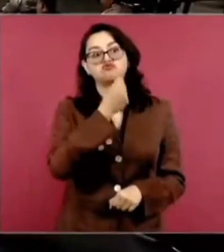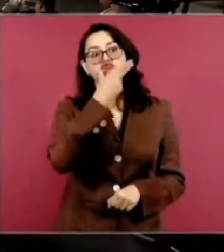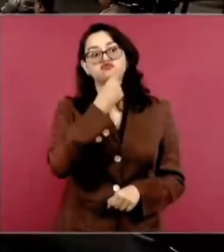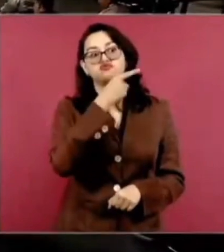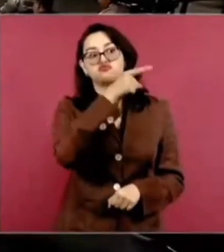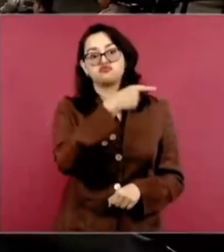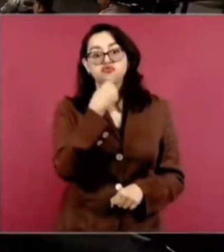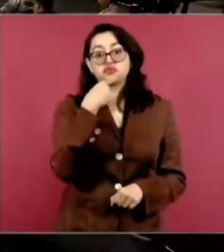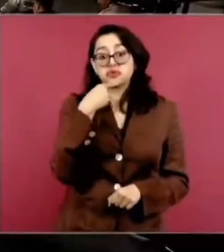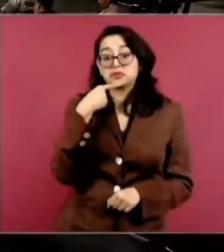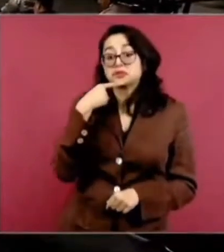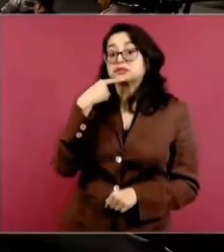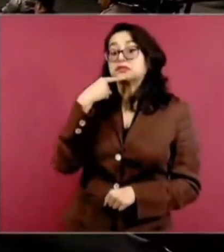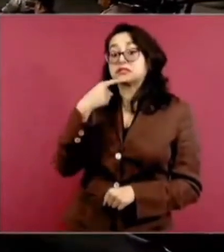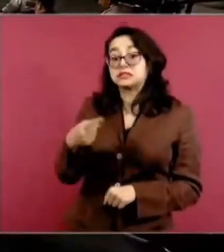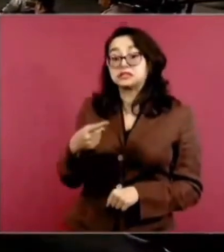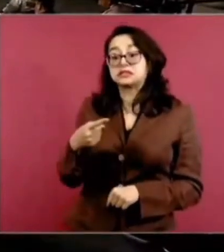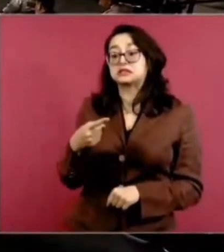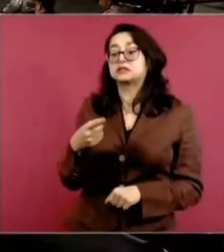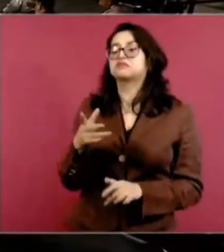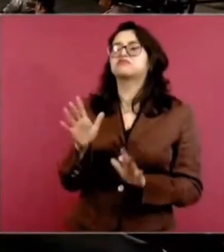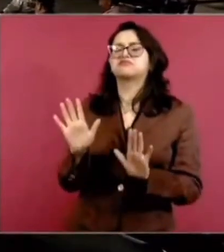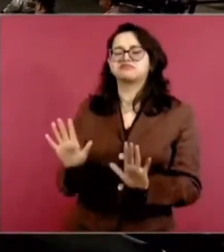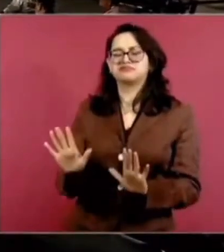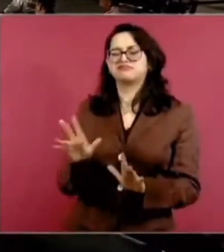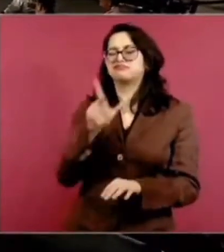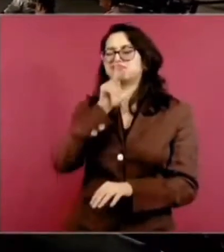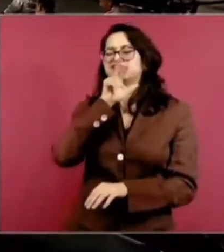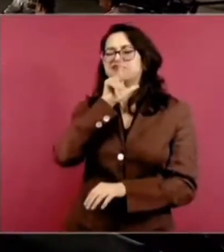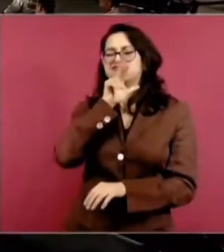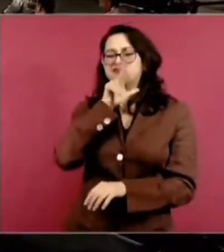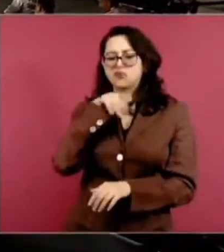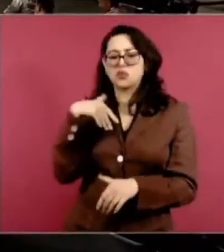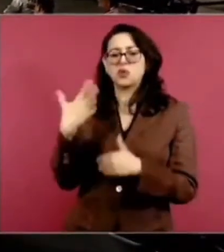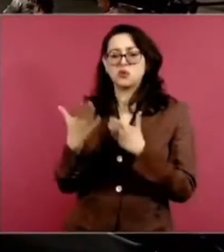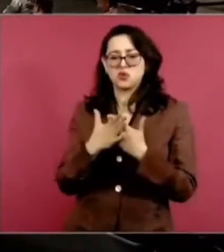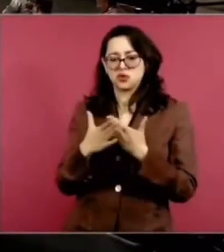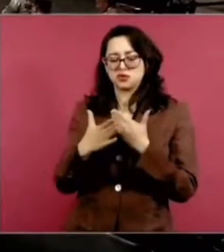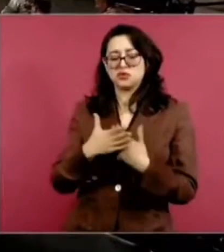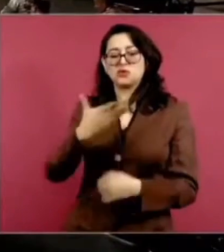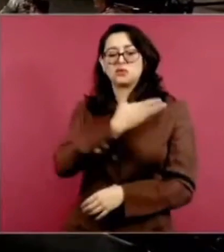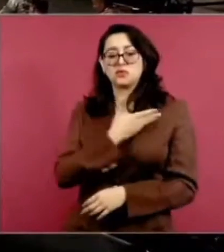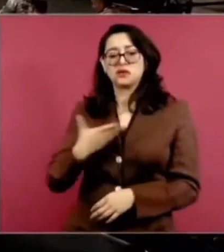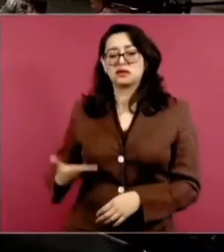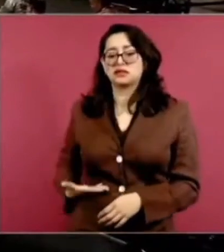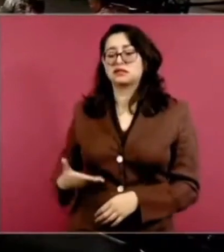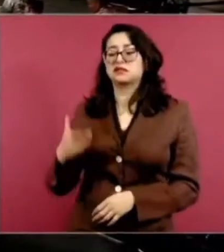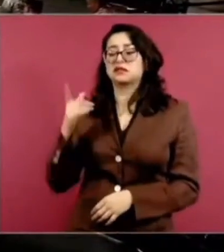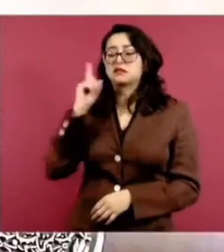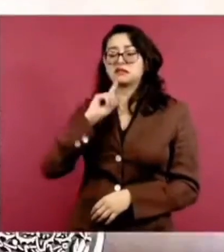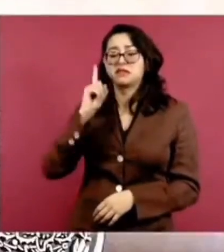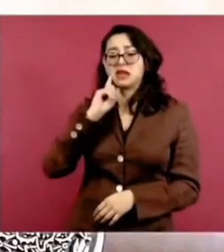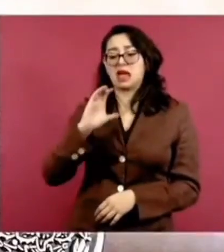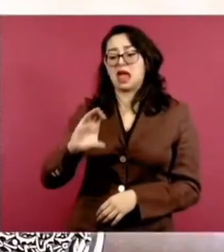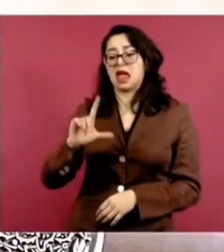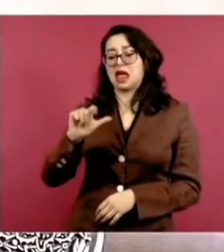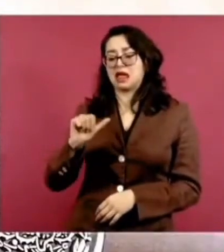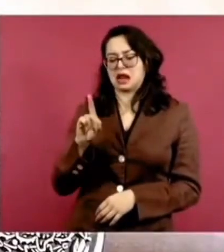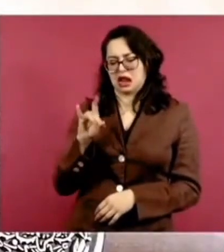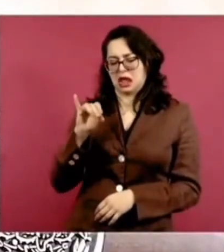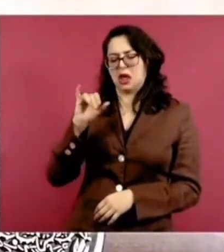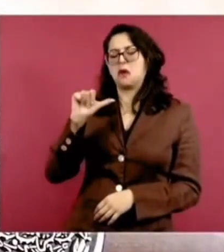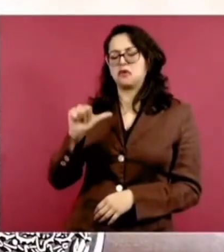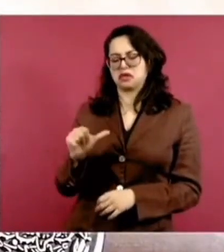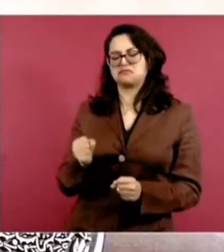amenazado directamente, incluso dando por hecho que queda la doctora Claudia Sheinbaum como sucesora en la